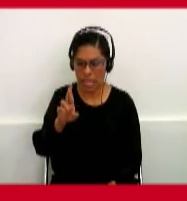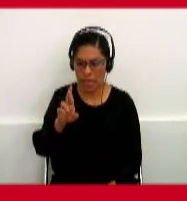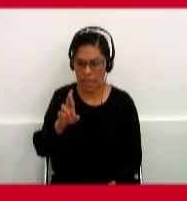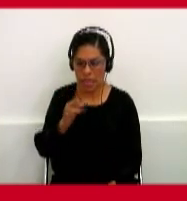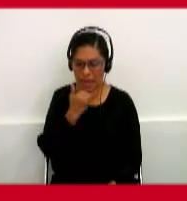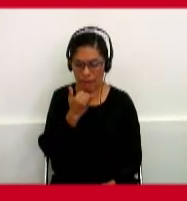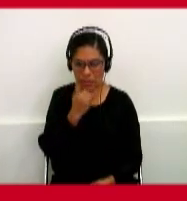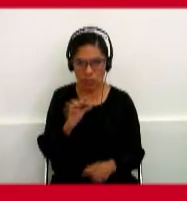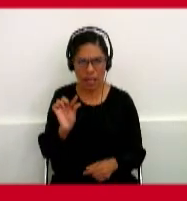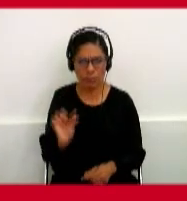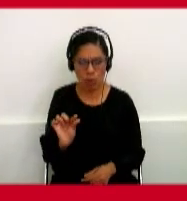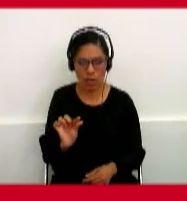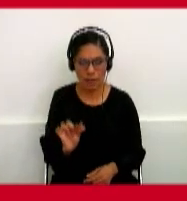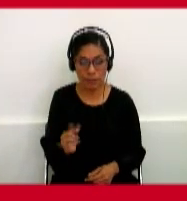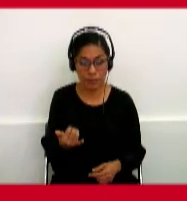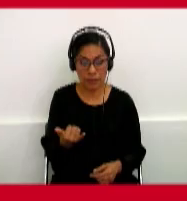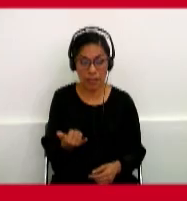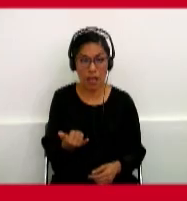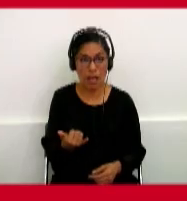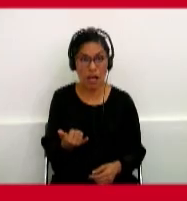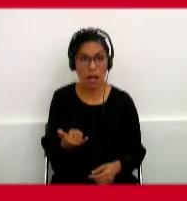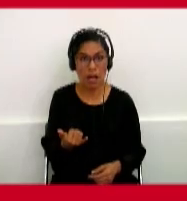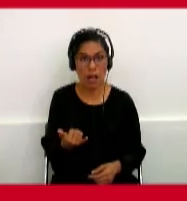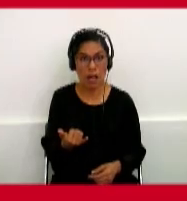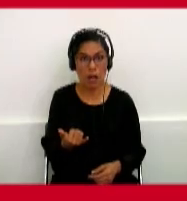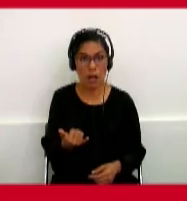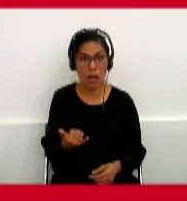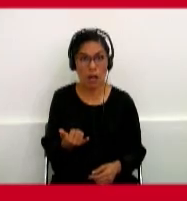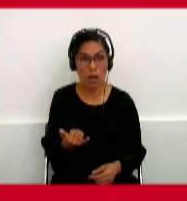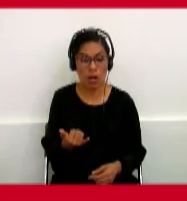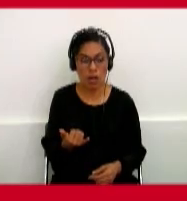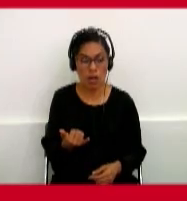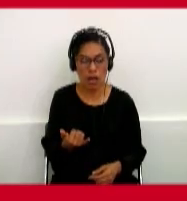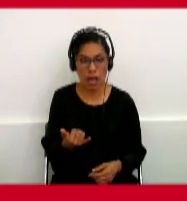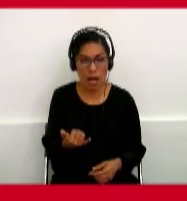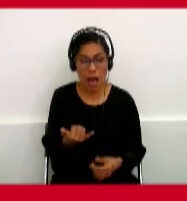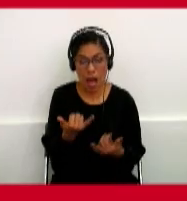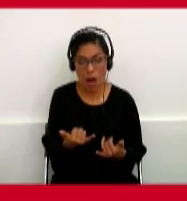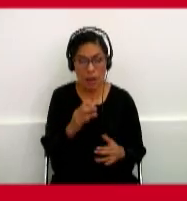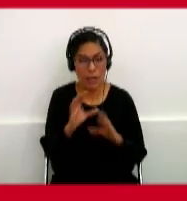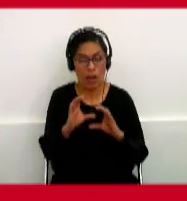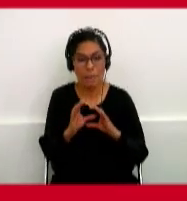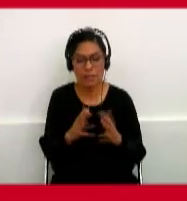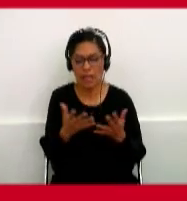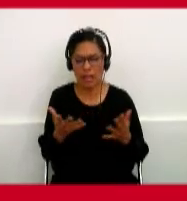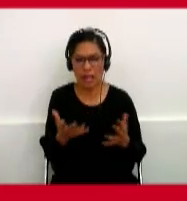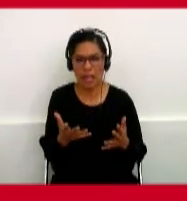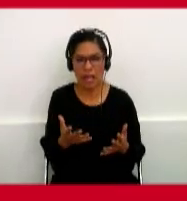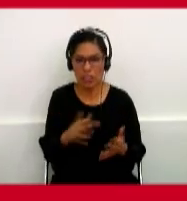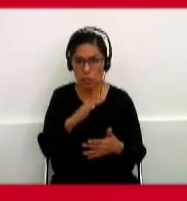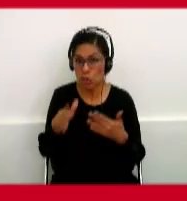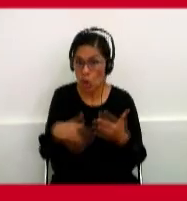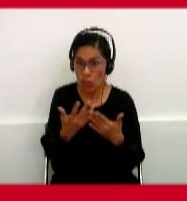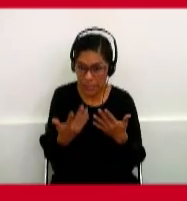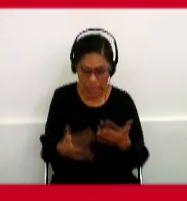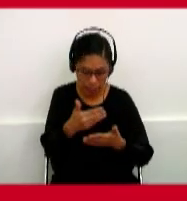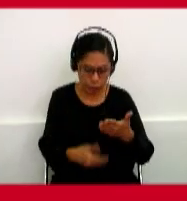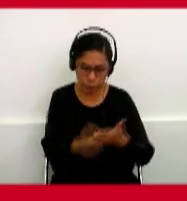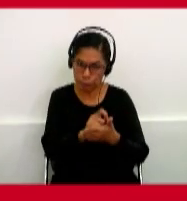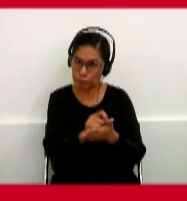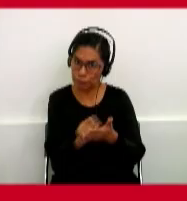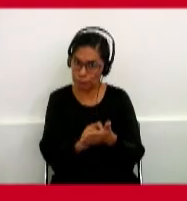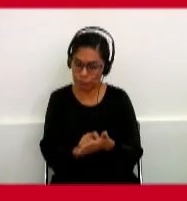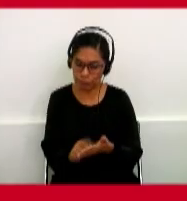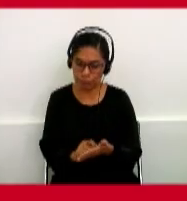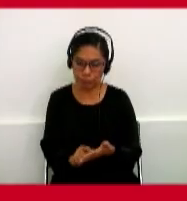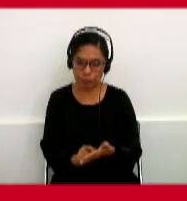Bueno, en este caso ya ahora voy a hablar de lo que he obtenido de las superficies con el método del SSRM. En este caso,